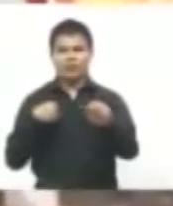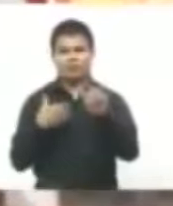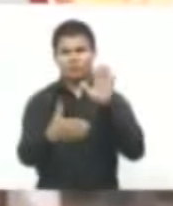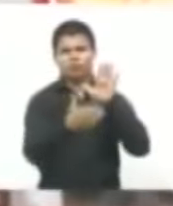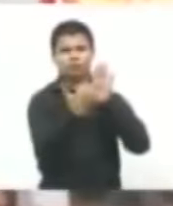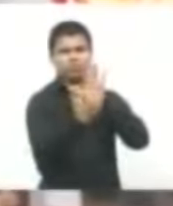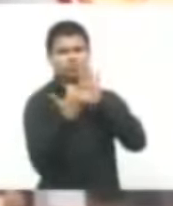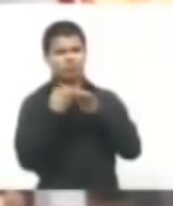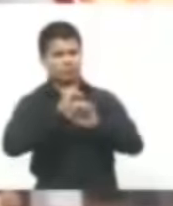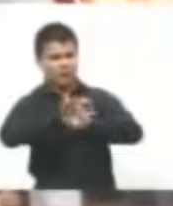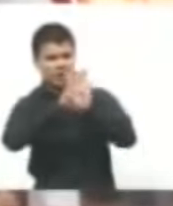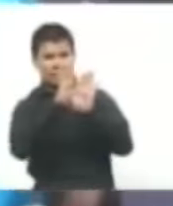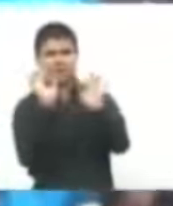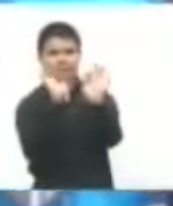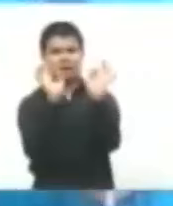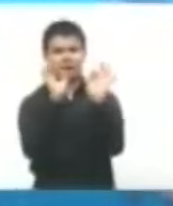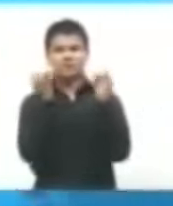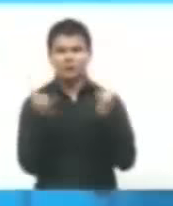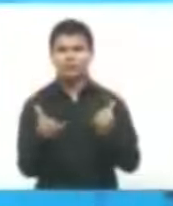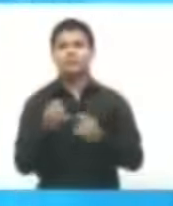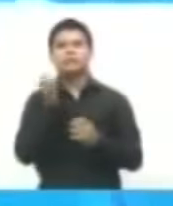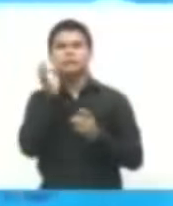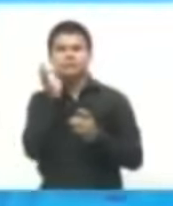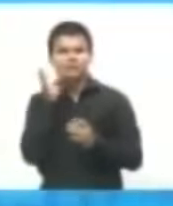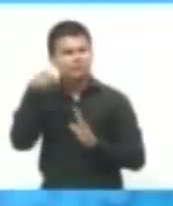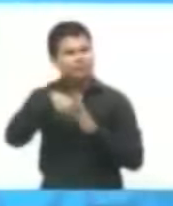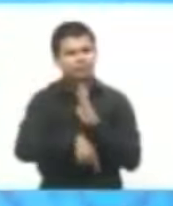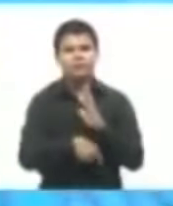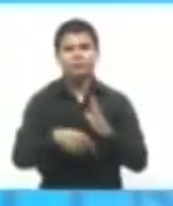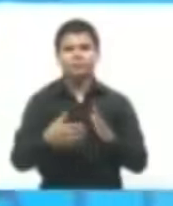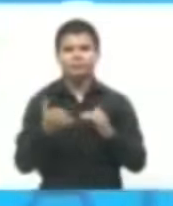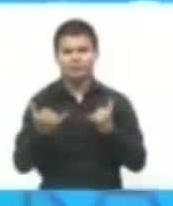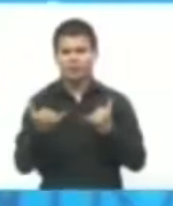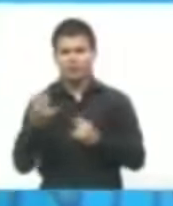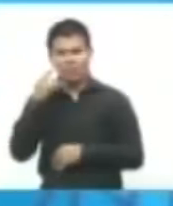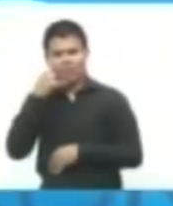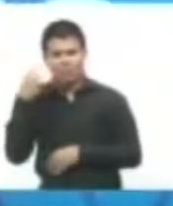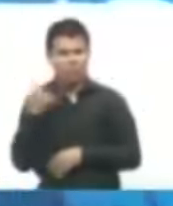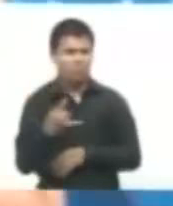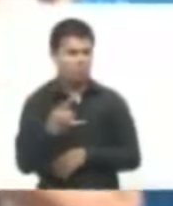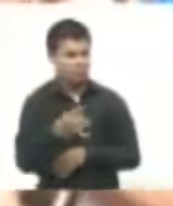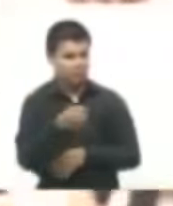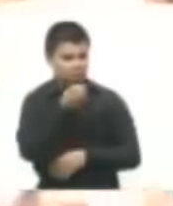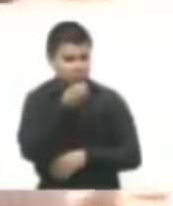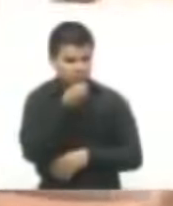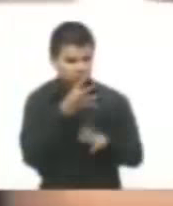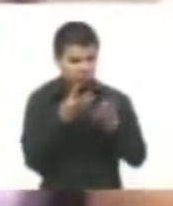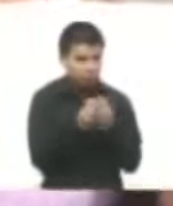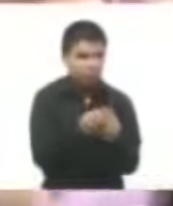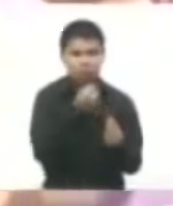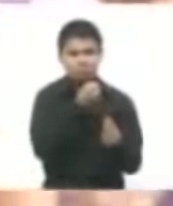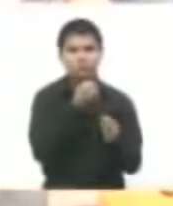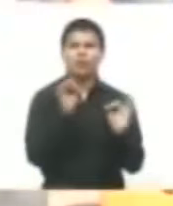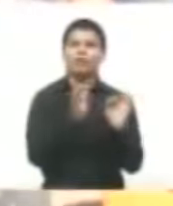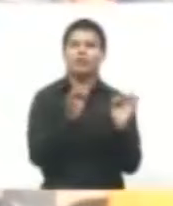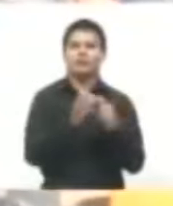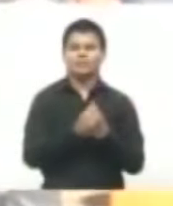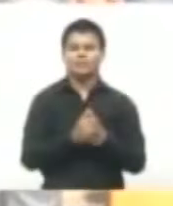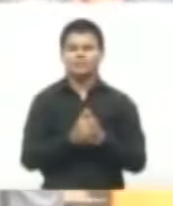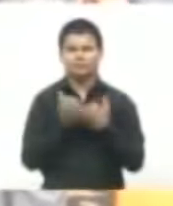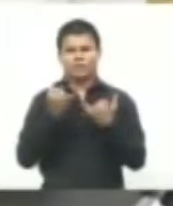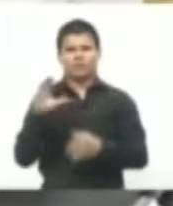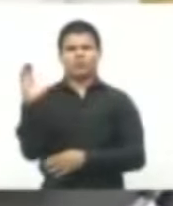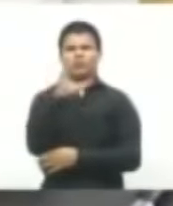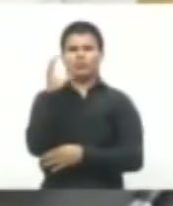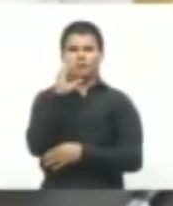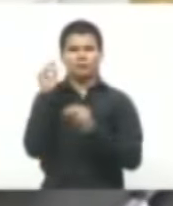sido esclarecida, agravando la situación, pues no existe el interés oficial y este se consigue dependiendo del impacto mediático. En Colombia,